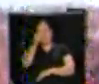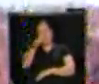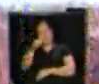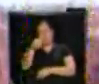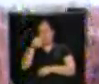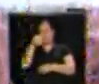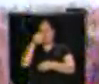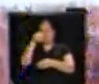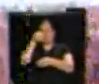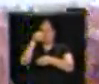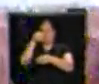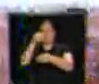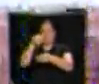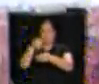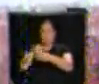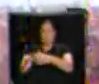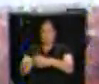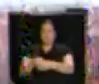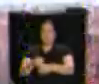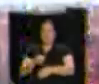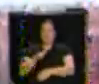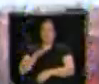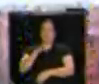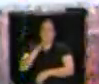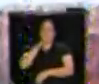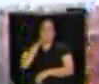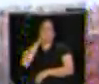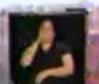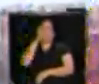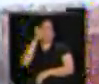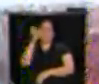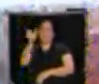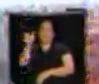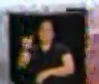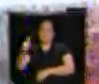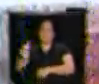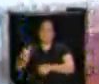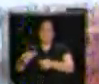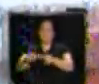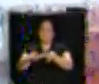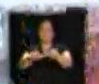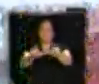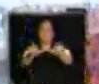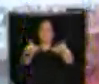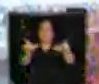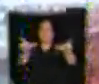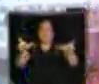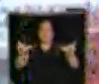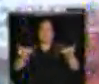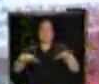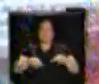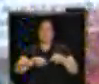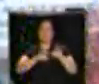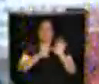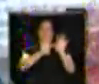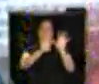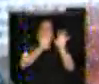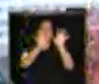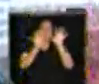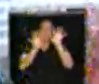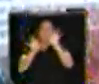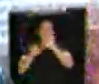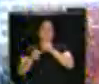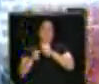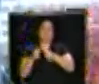OEA de promoción del empleo y se está trabajando en conjunto con las empresas, con la Cámara de Comercio, con la Sociedad Nacional de Industrias. Ninguno